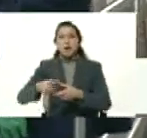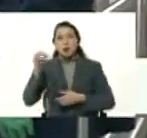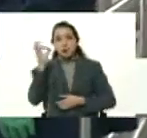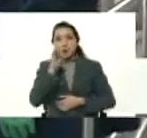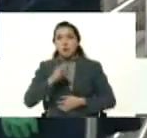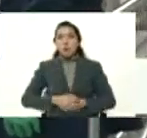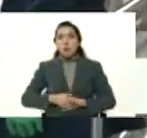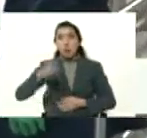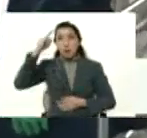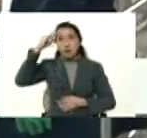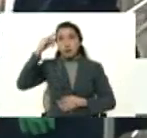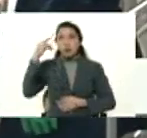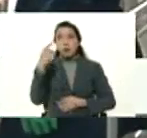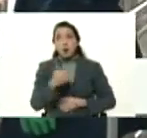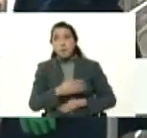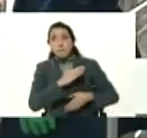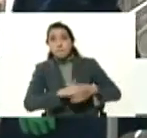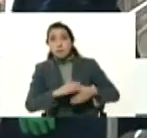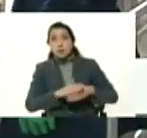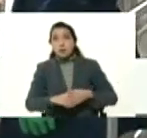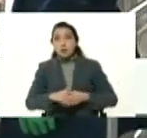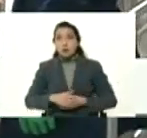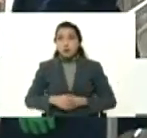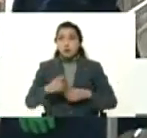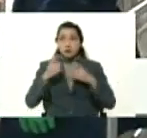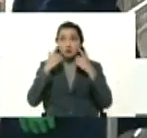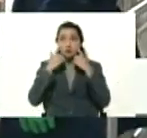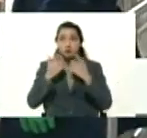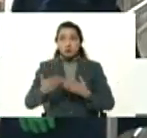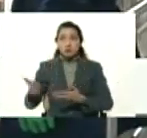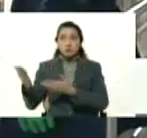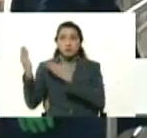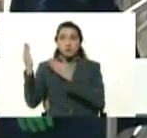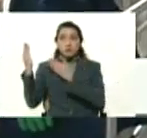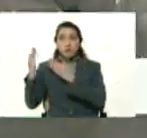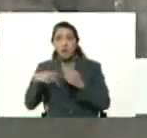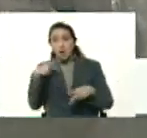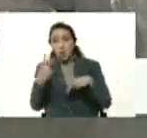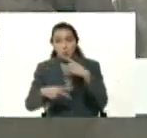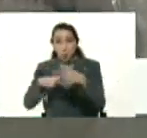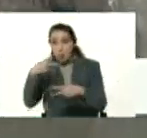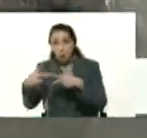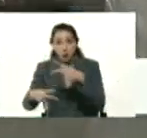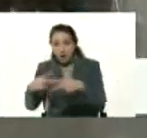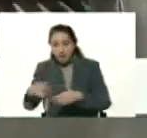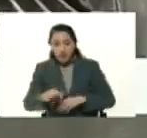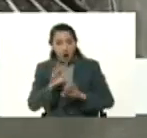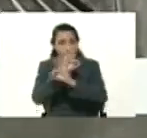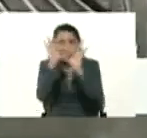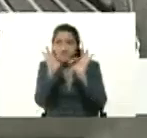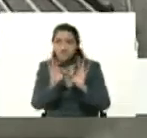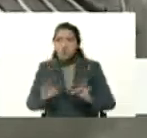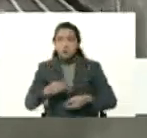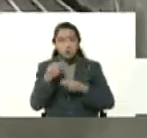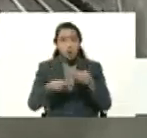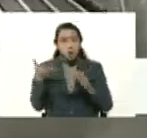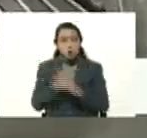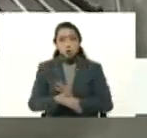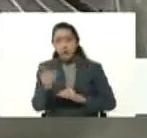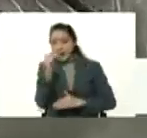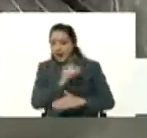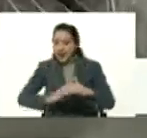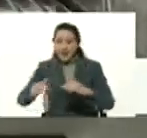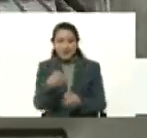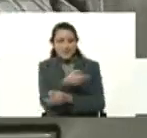que son el pernil y la paleta, que los vemos ahorita en pantalla el procesamiento? Lo hacemos dentro de los estándares más altos